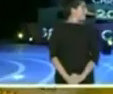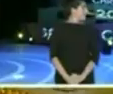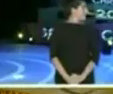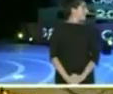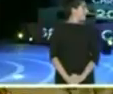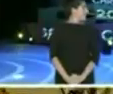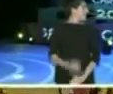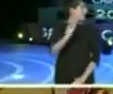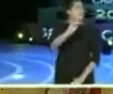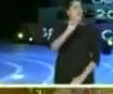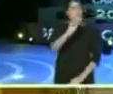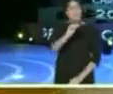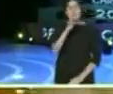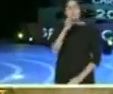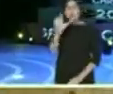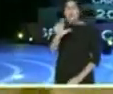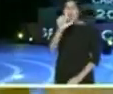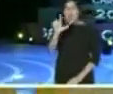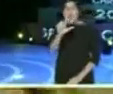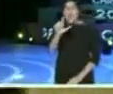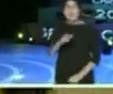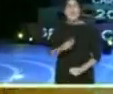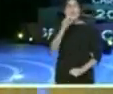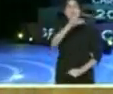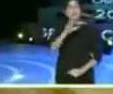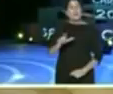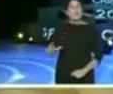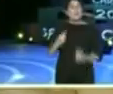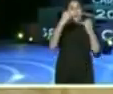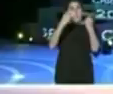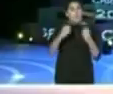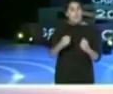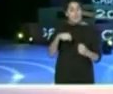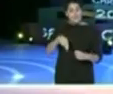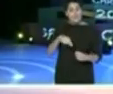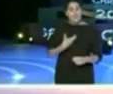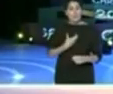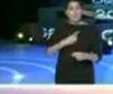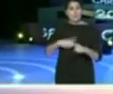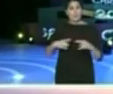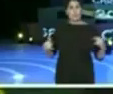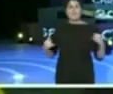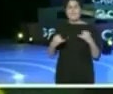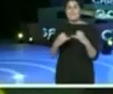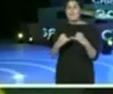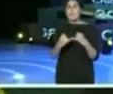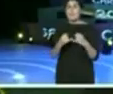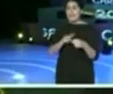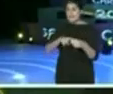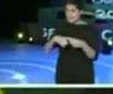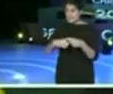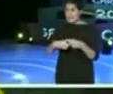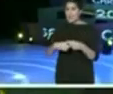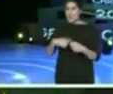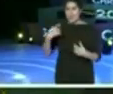Llamamos, por tanto, si te parece, Laura, a las autoridades del Ayuntamiento de Santa Cruz de Tenerife para que formen parte de este, mi madre